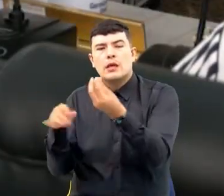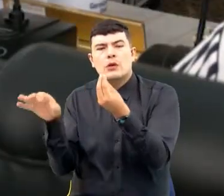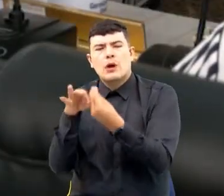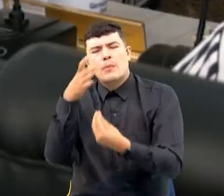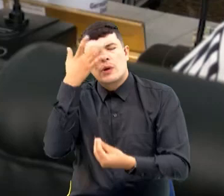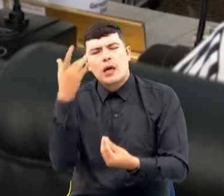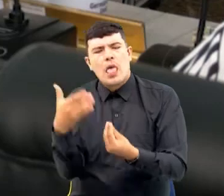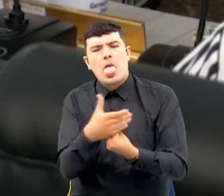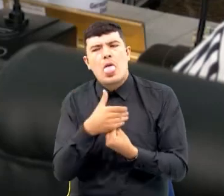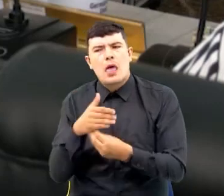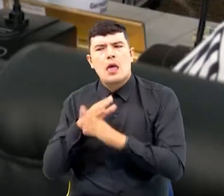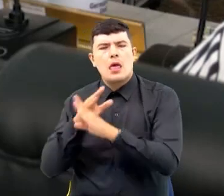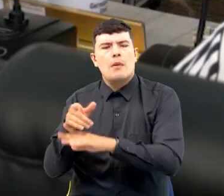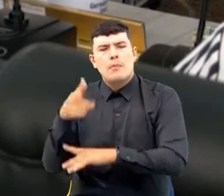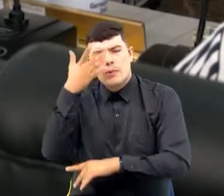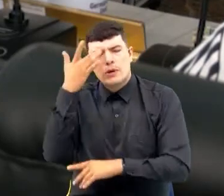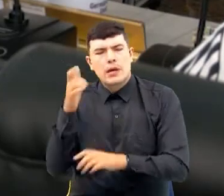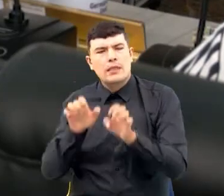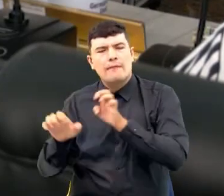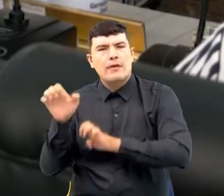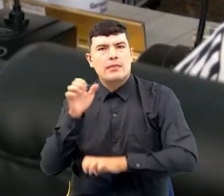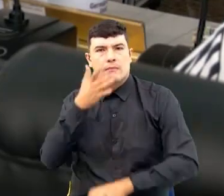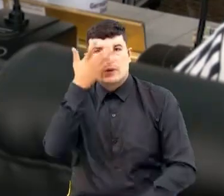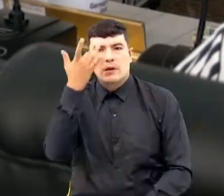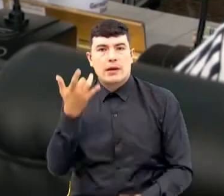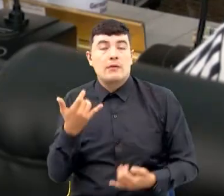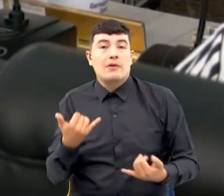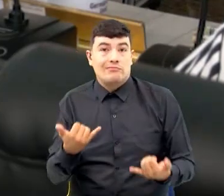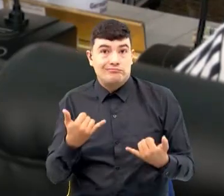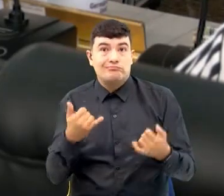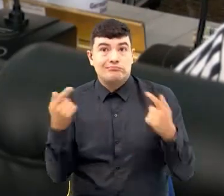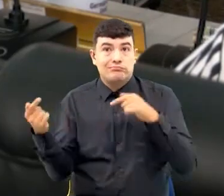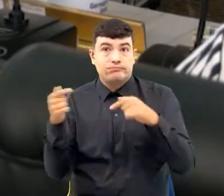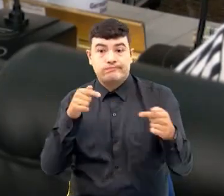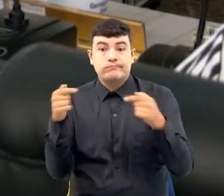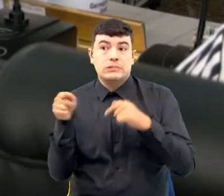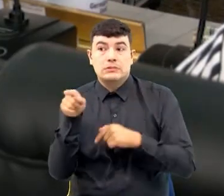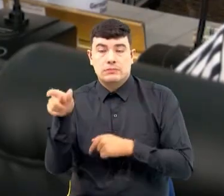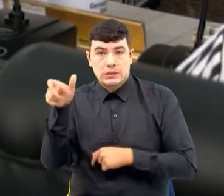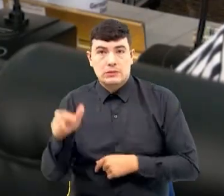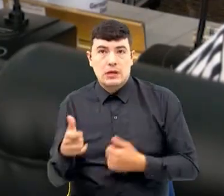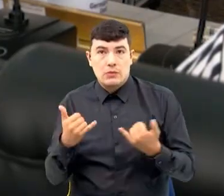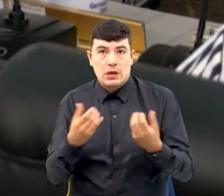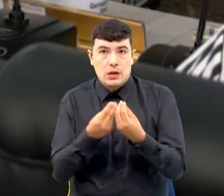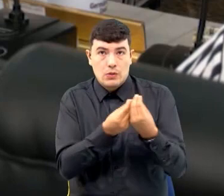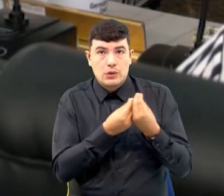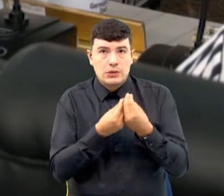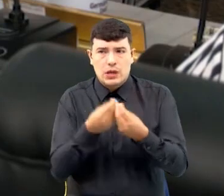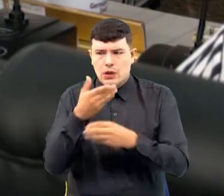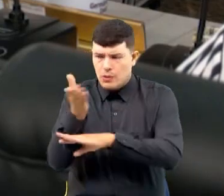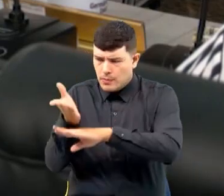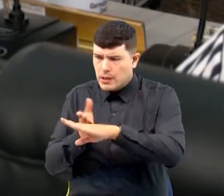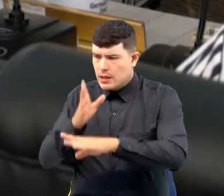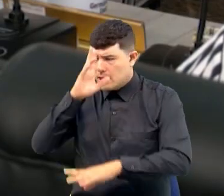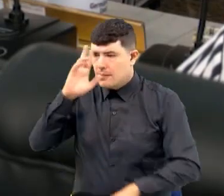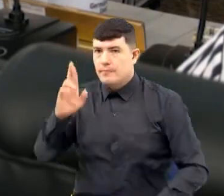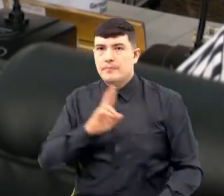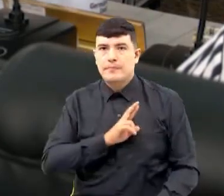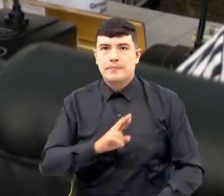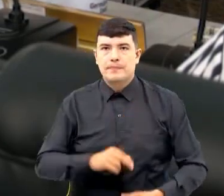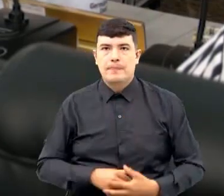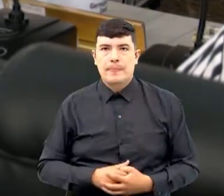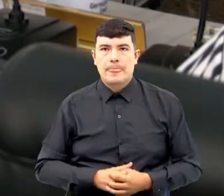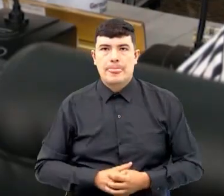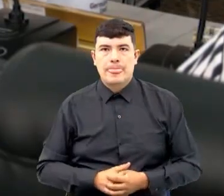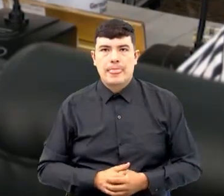Germán Durán protagonizaron una discusión durante la plenaria de esta corporación. El concejal pidió respeto. Entonces yo sí le